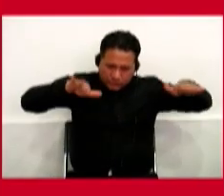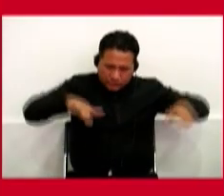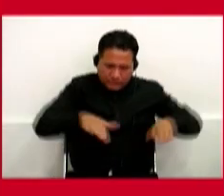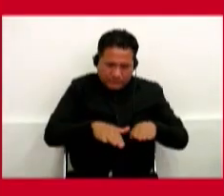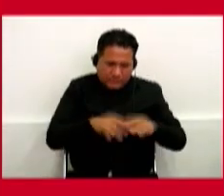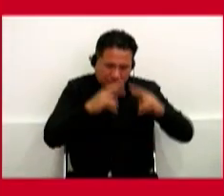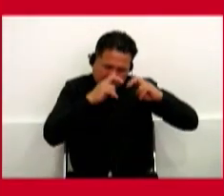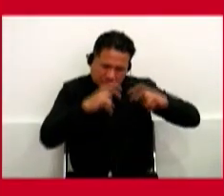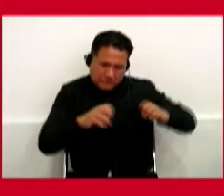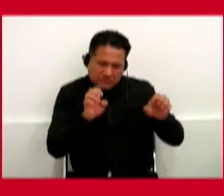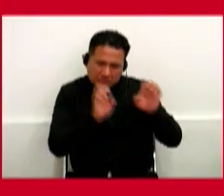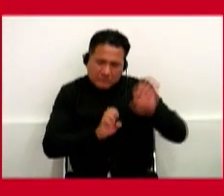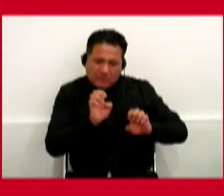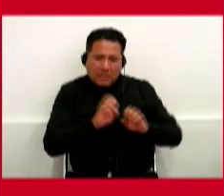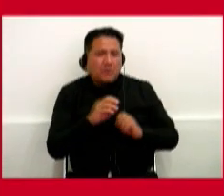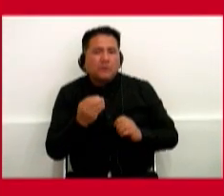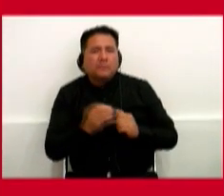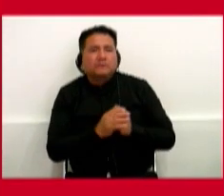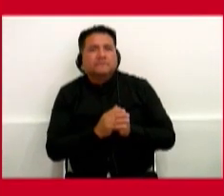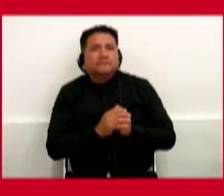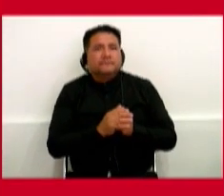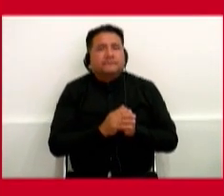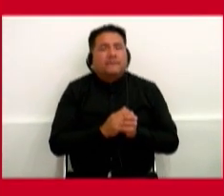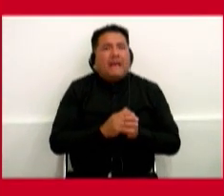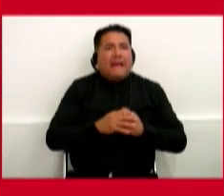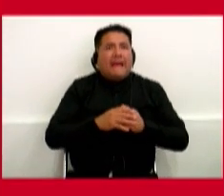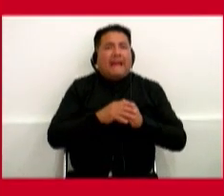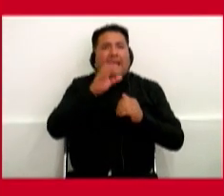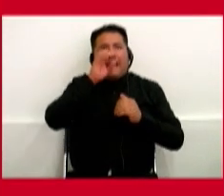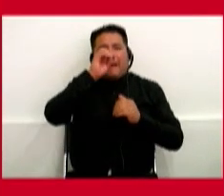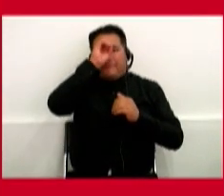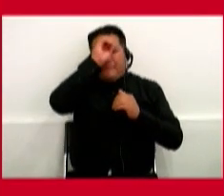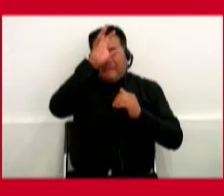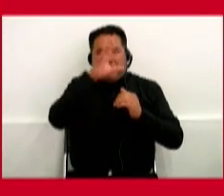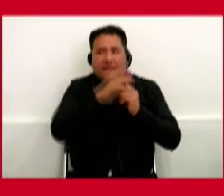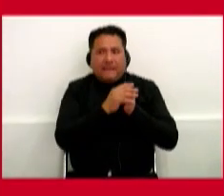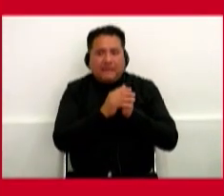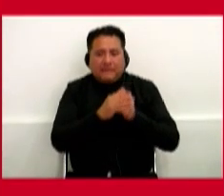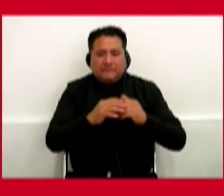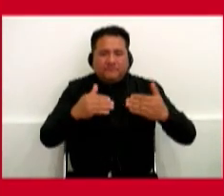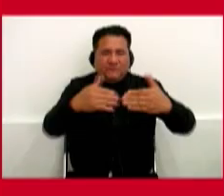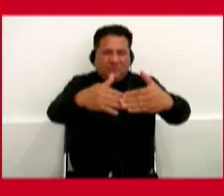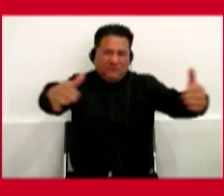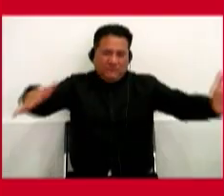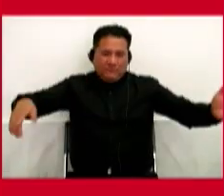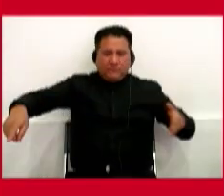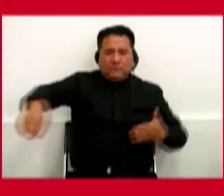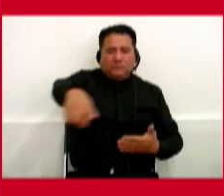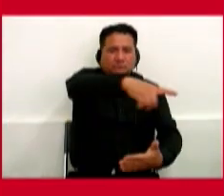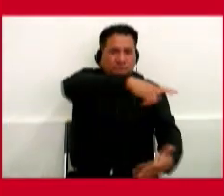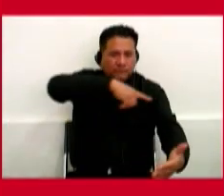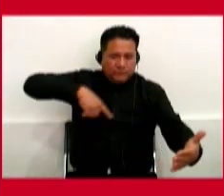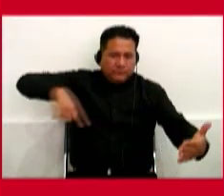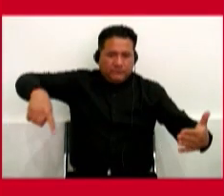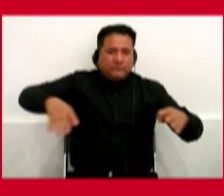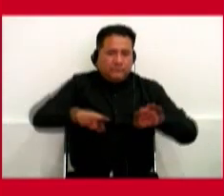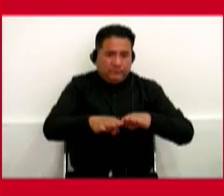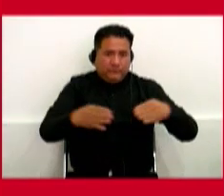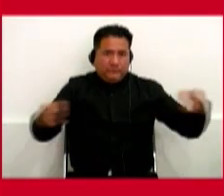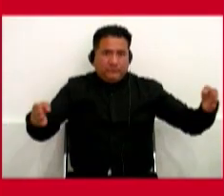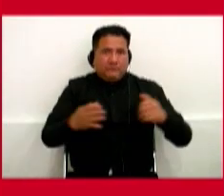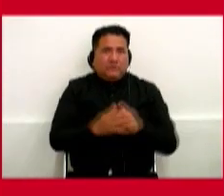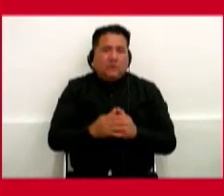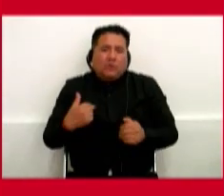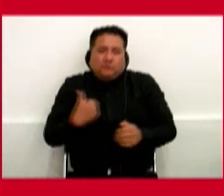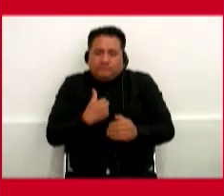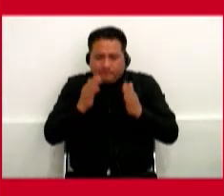el contexto de minería a cielo abierto, nosotros quizás le prestamos un poco más de atención a los deslizamientos que ocurren a